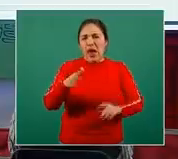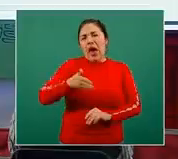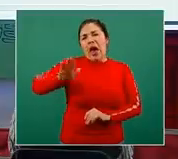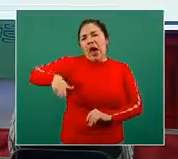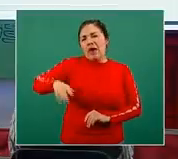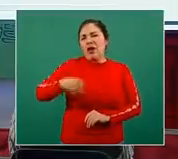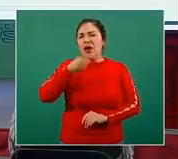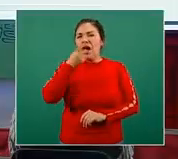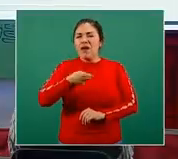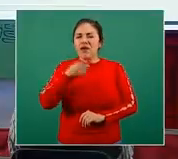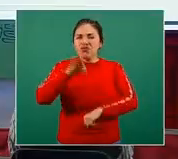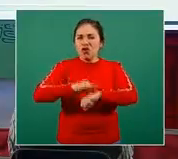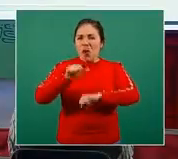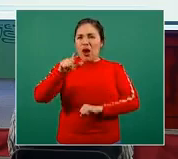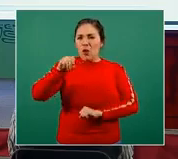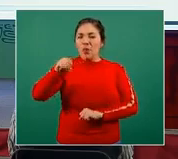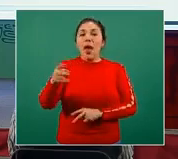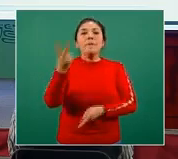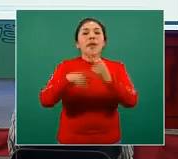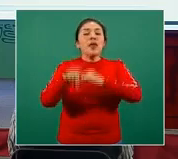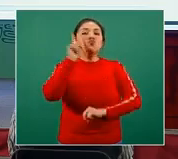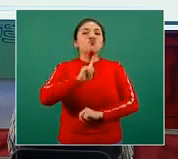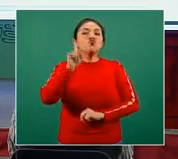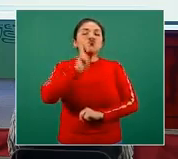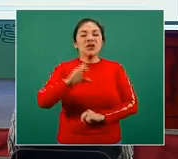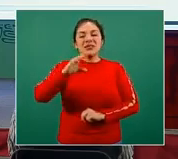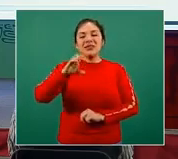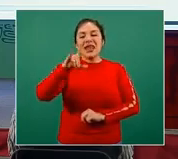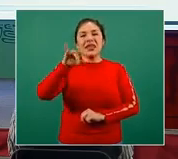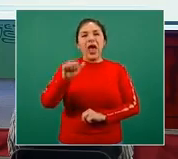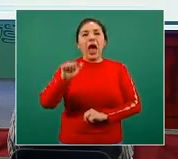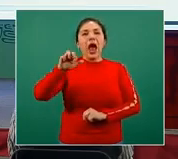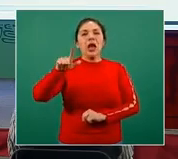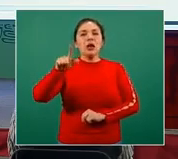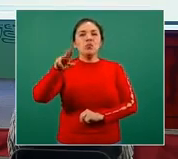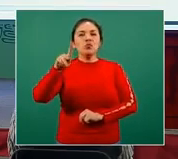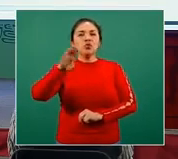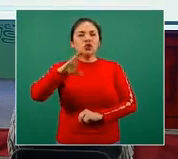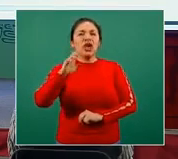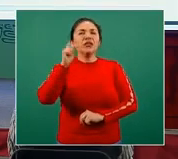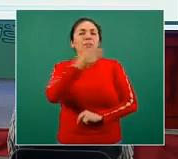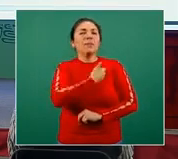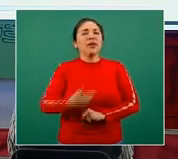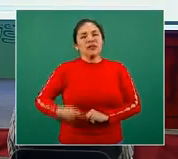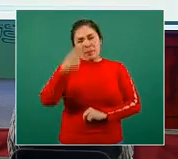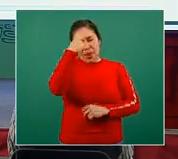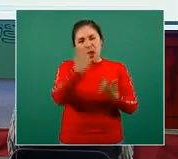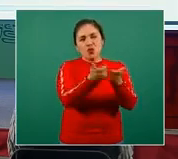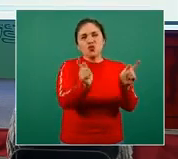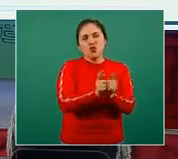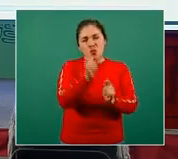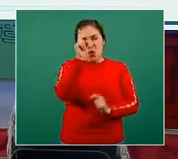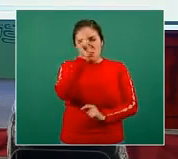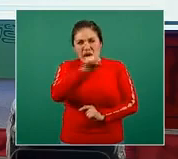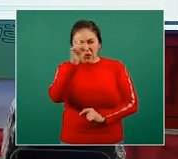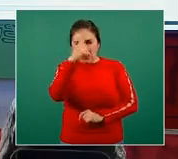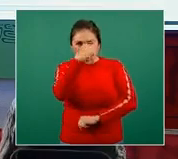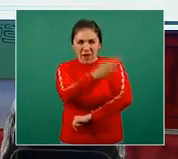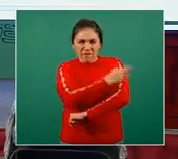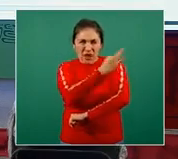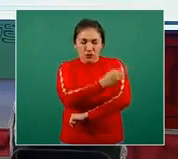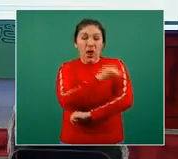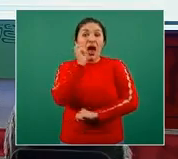doctor Alomía. Nos va a acompañar la doctora Celia Alpucha Aranda, quien es la presidenta de nuestro grupo técnico asesor de vacunación. quien además